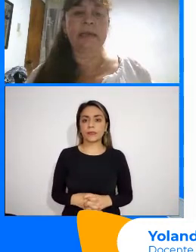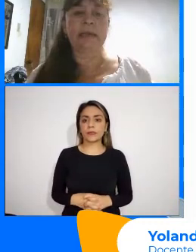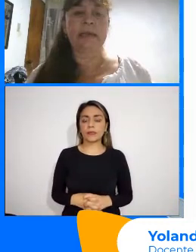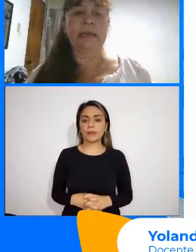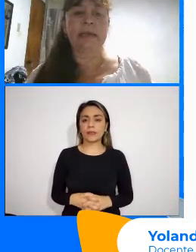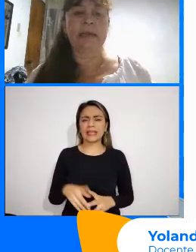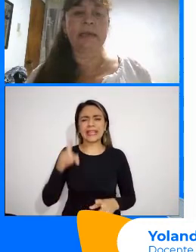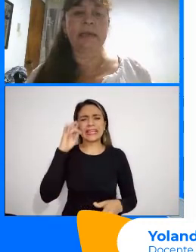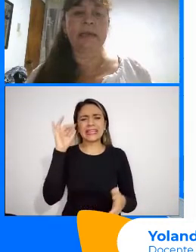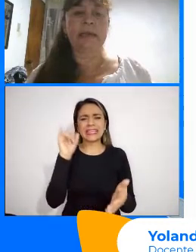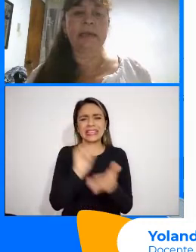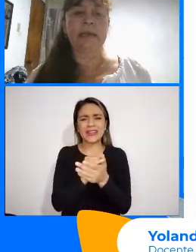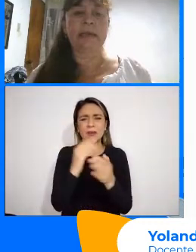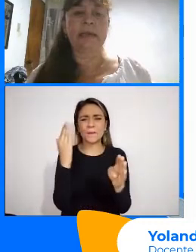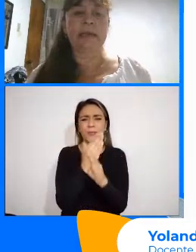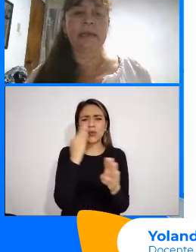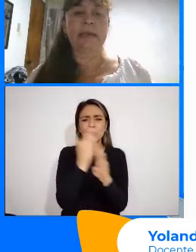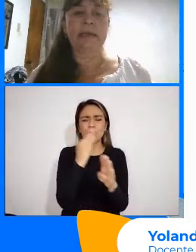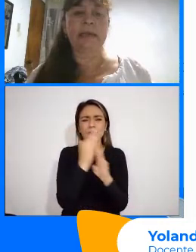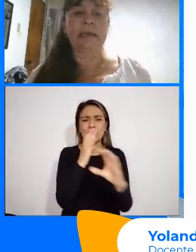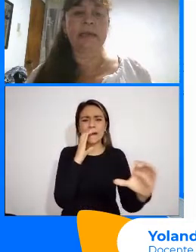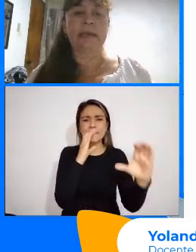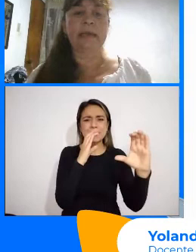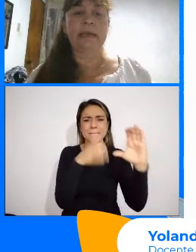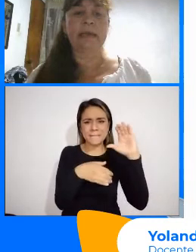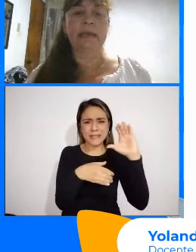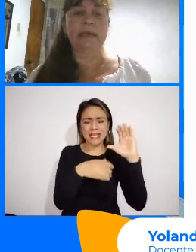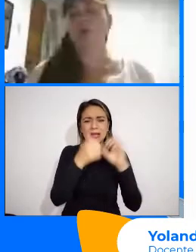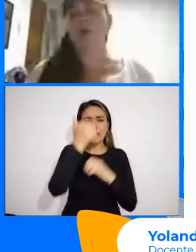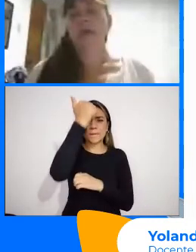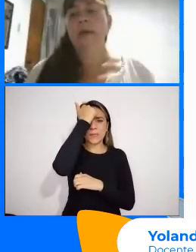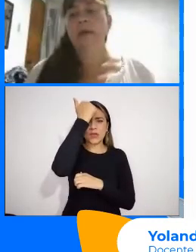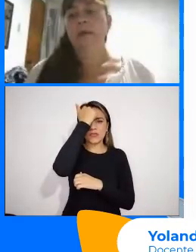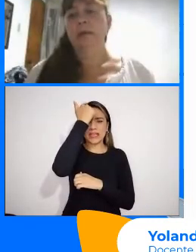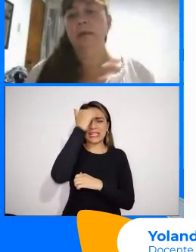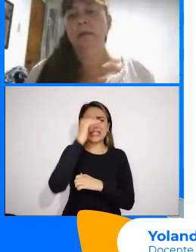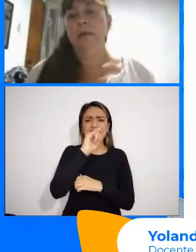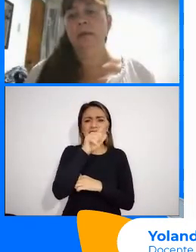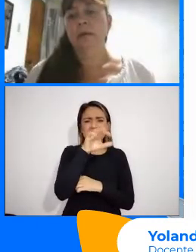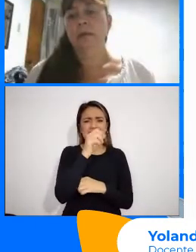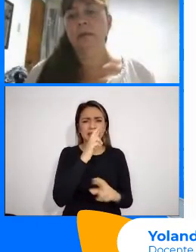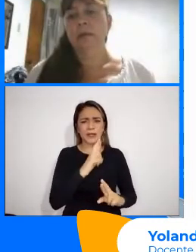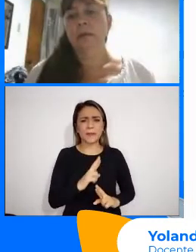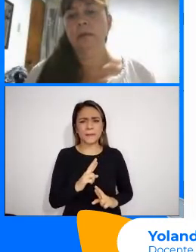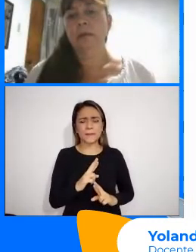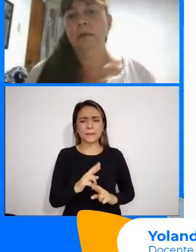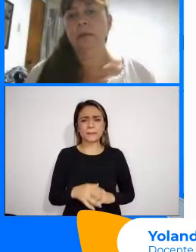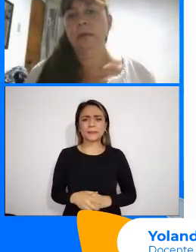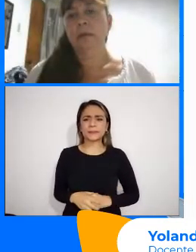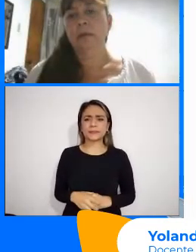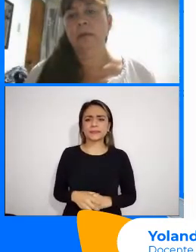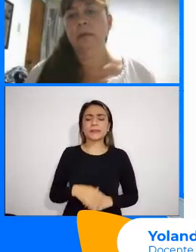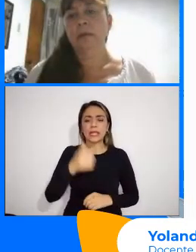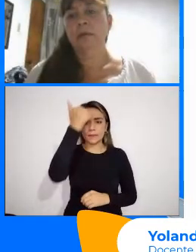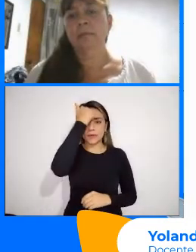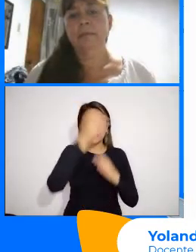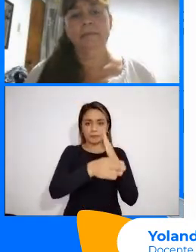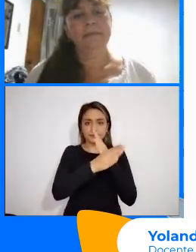Creo que tenemos problemas de comunicación con la profe. Jessica, ¿nos confirmas, por favor? Ah, siga, profe,